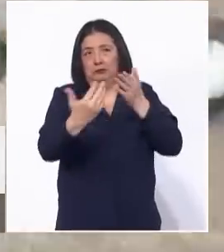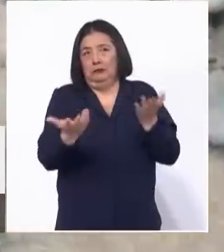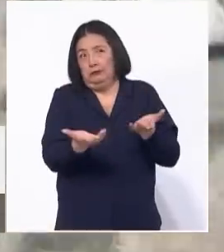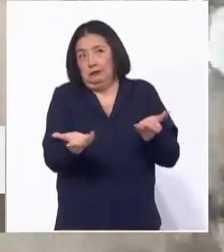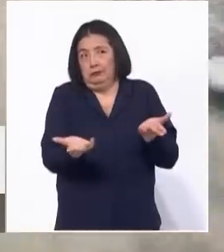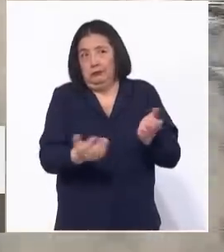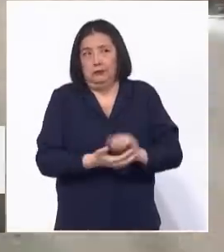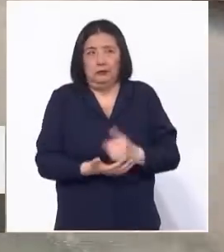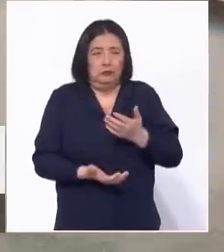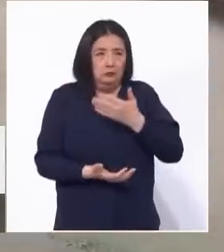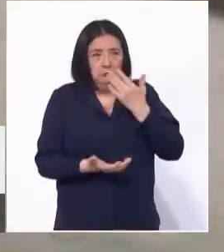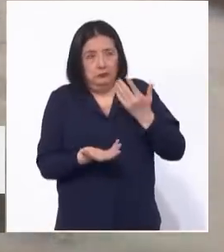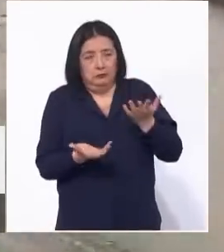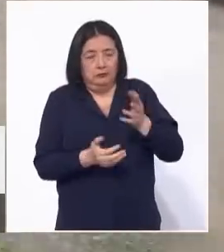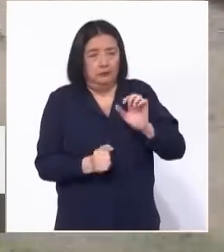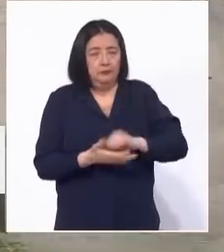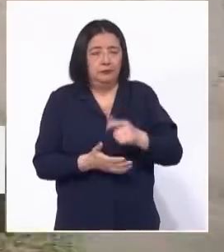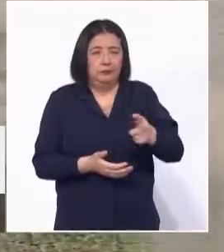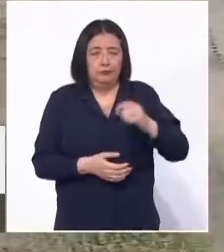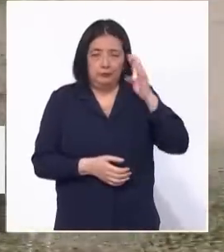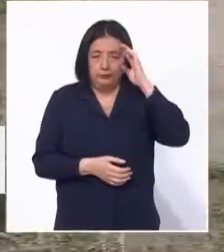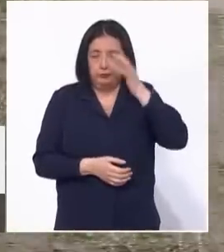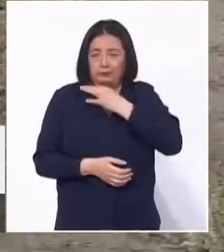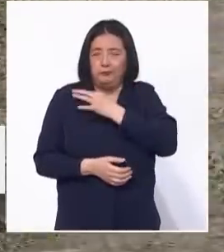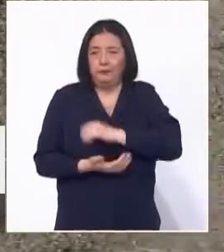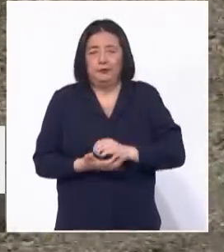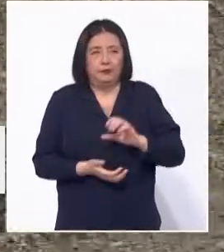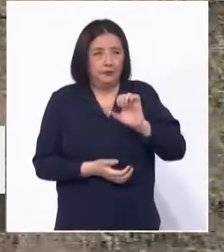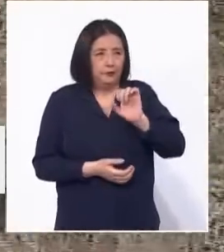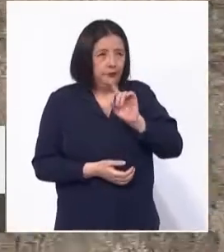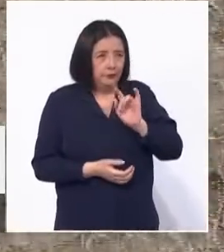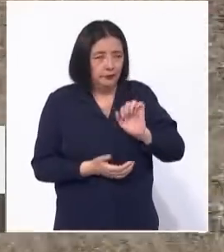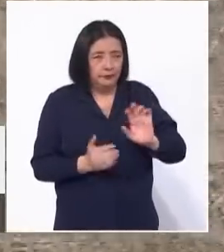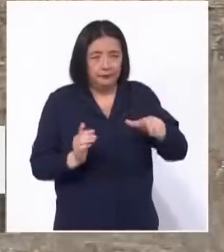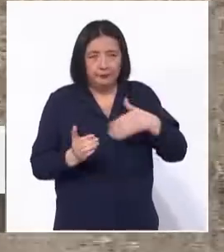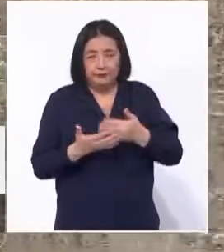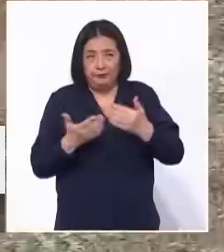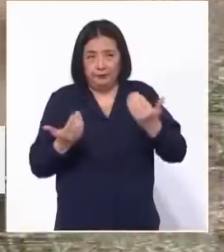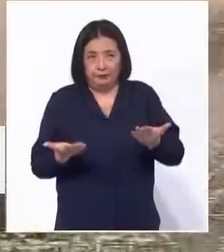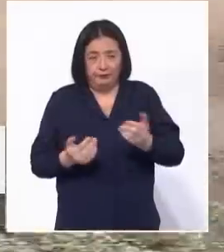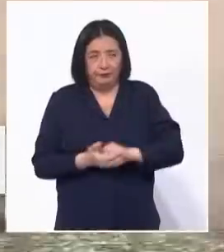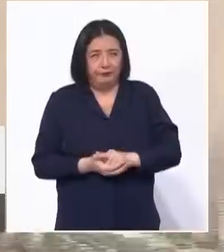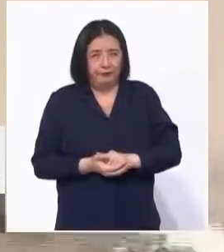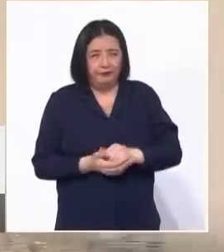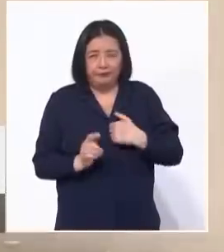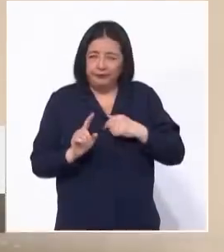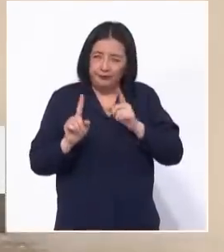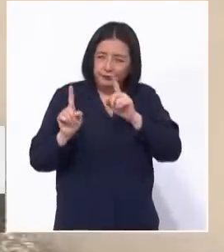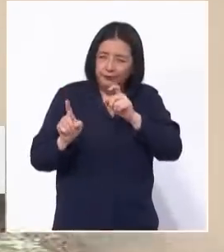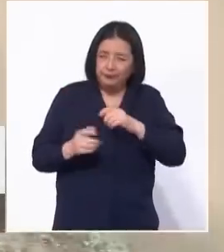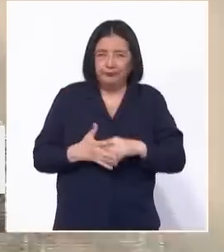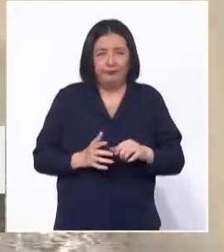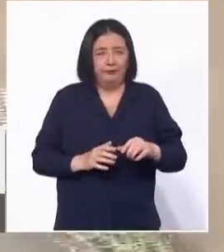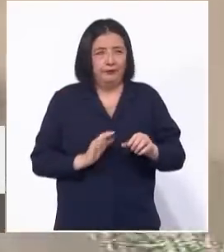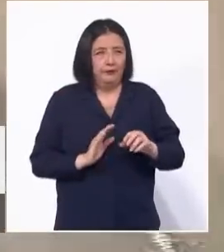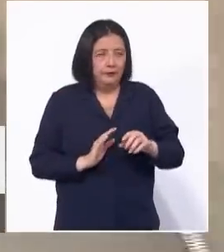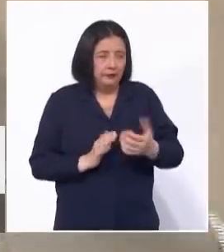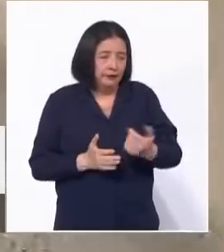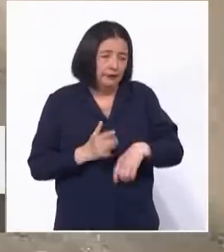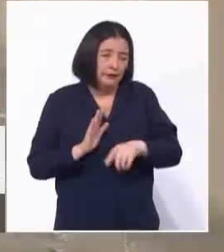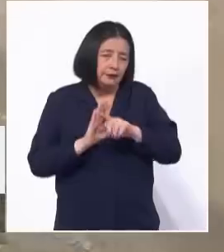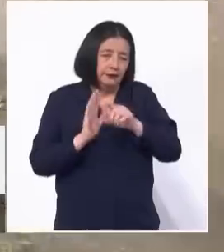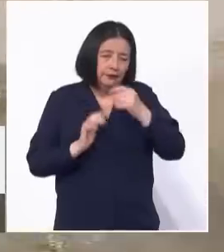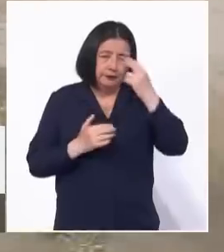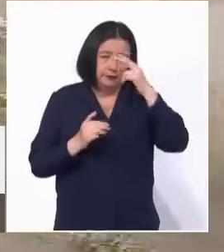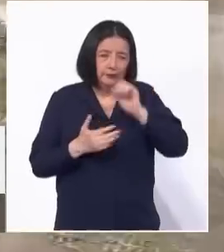hubiera sido una mejor opción. Estamos con el coronel Sotomayor, que ha llegado aquí a la zona. Coronel, nos preguntan desde estudio, estamos con mi compañera Lorena